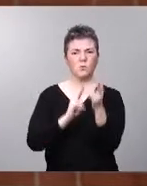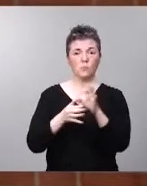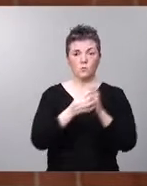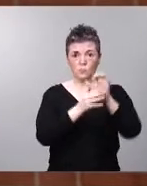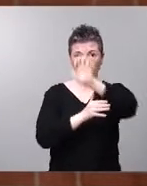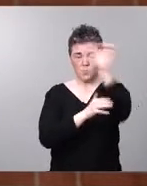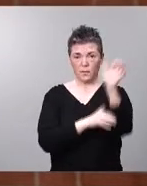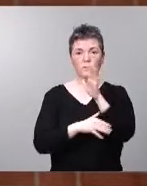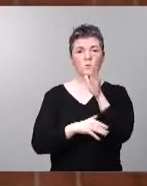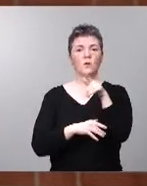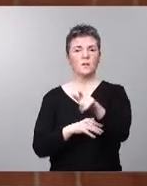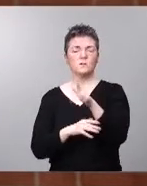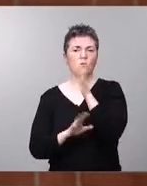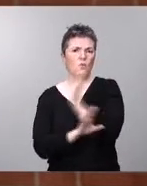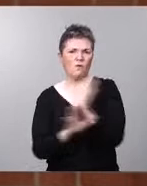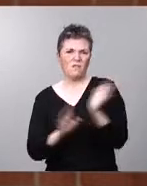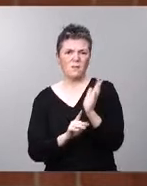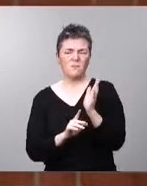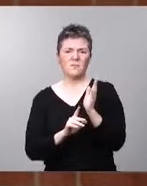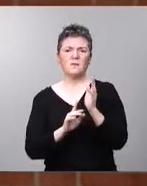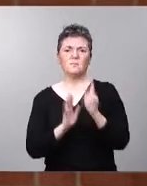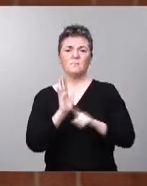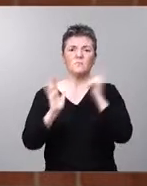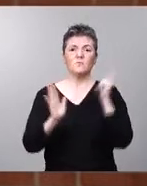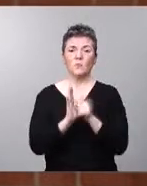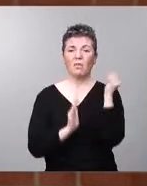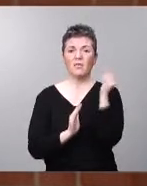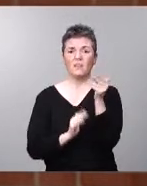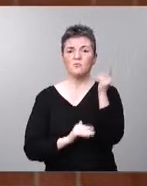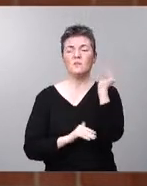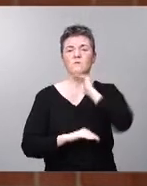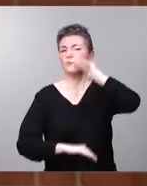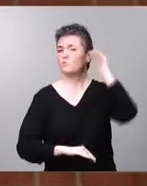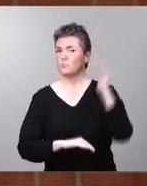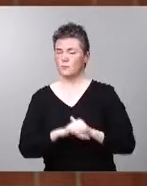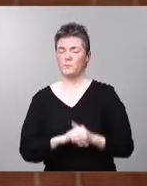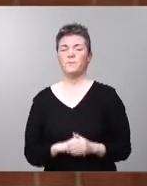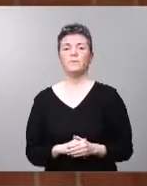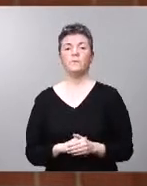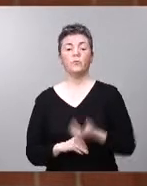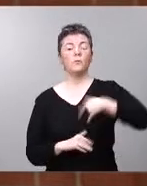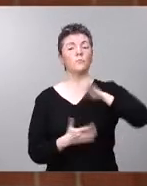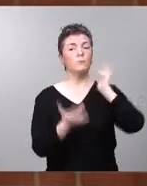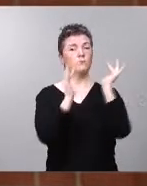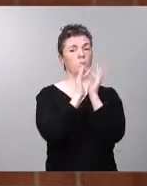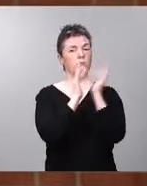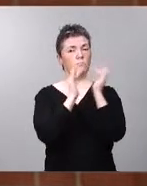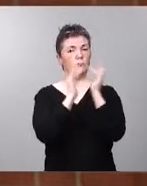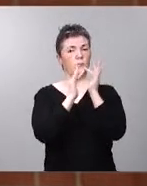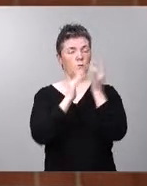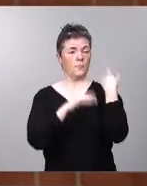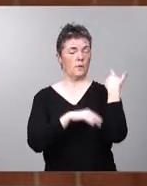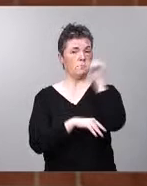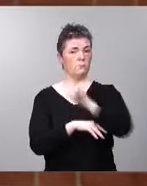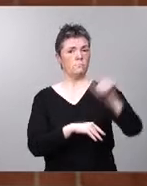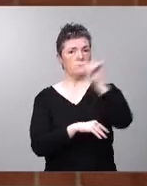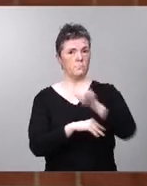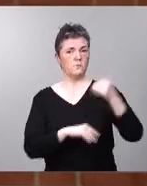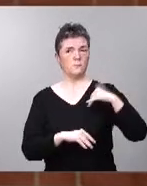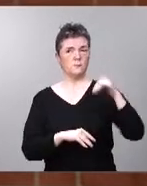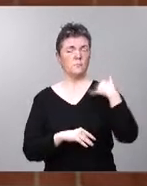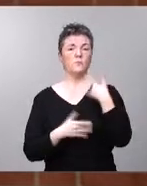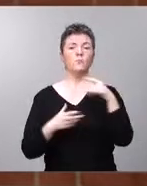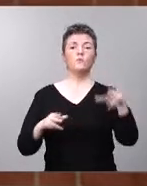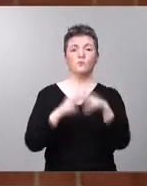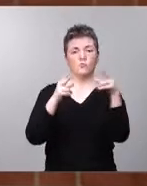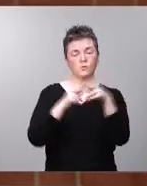flagrante violación del derecho internacional estamos en contacto ya desde hace muchas semanas con nuestros socios con nuestros